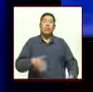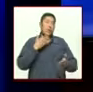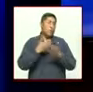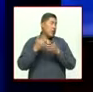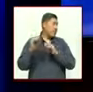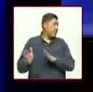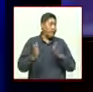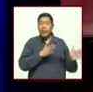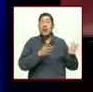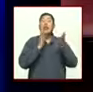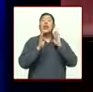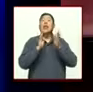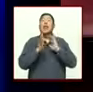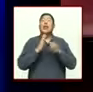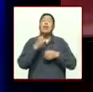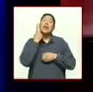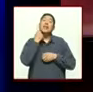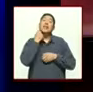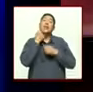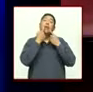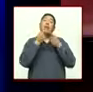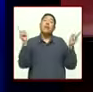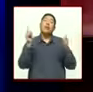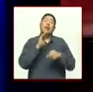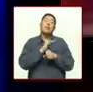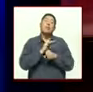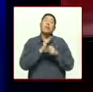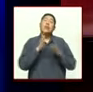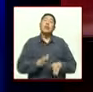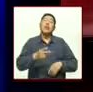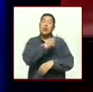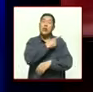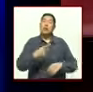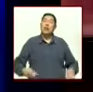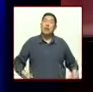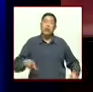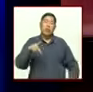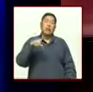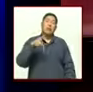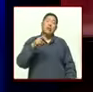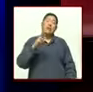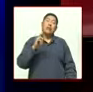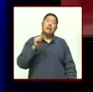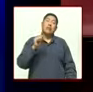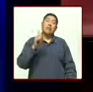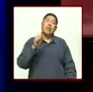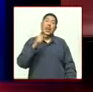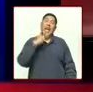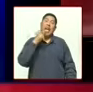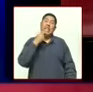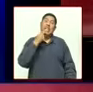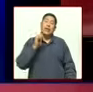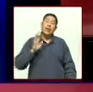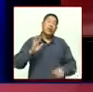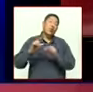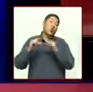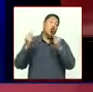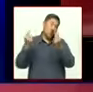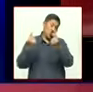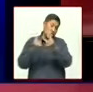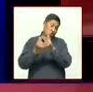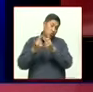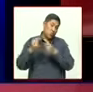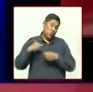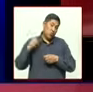Bueno, cambiamos y vamos a hablar acerca de las últimas declaraciones de la ministra de la Presidencia, Marianela Prada, quien denunció actos vandálicos y agresiones